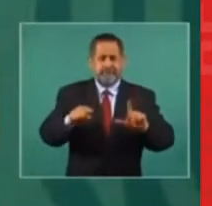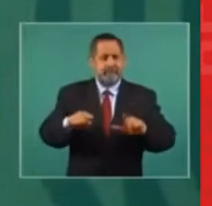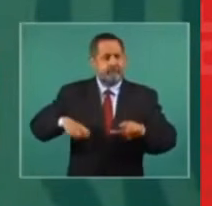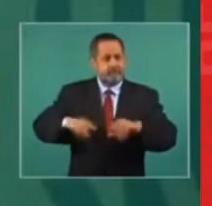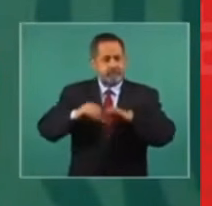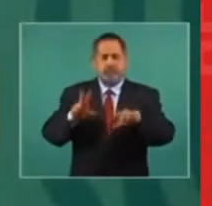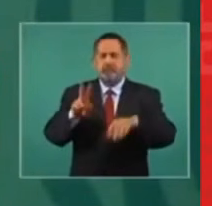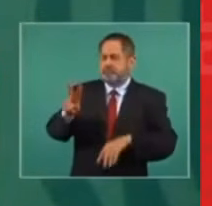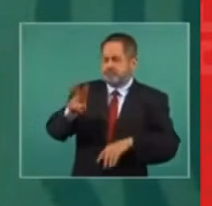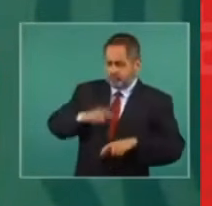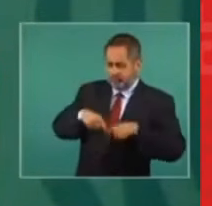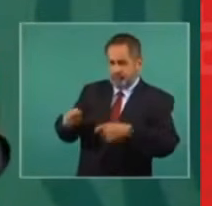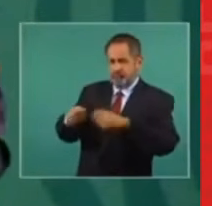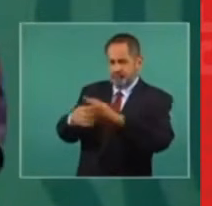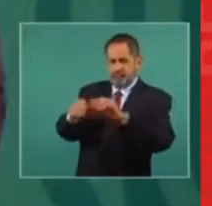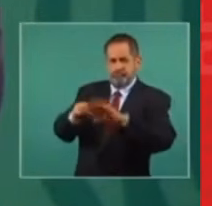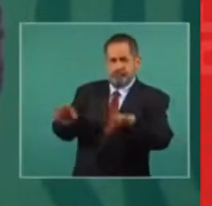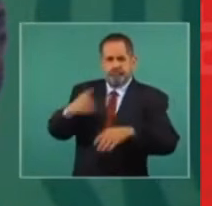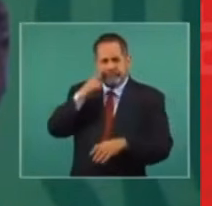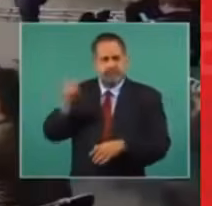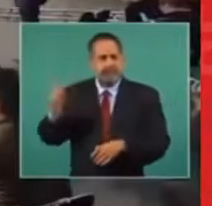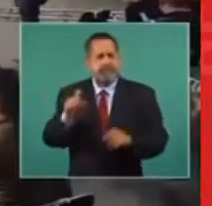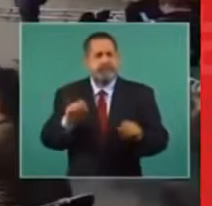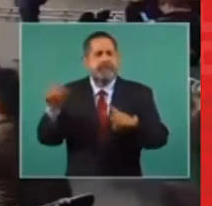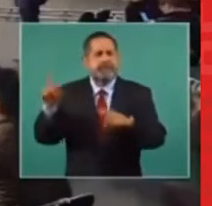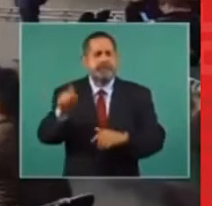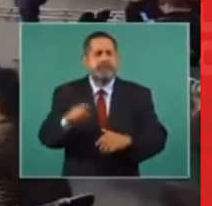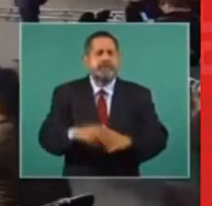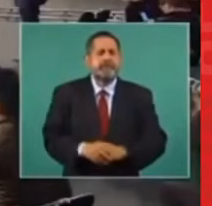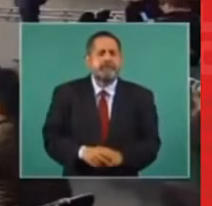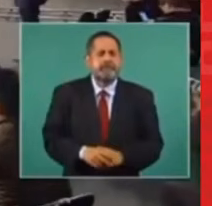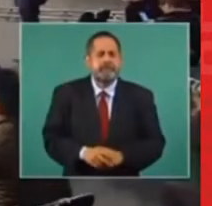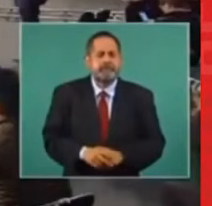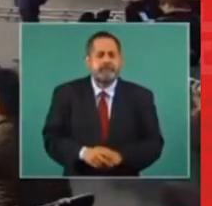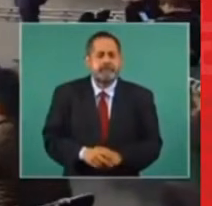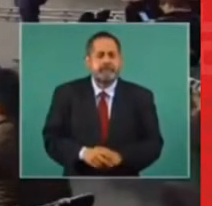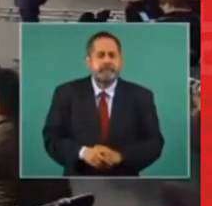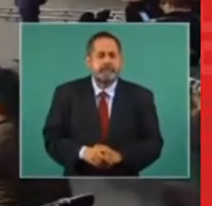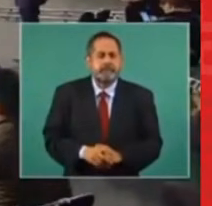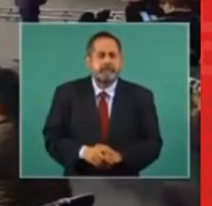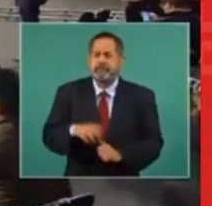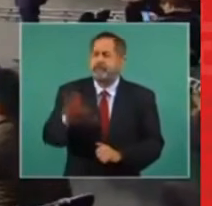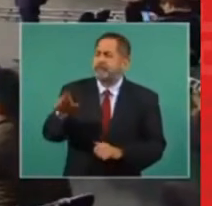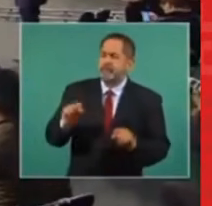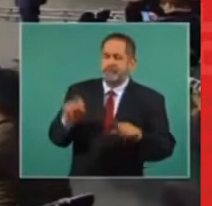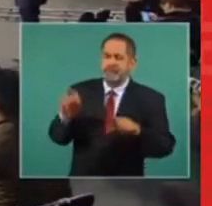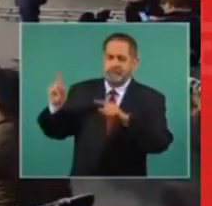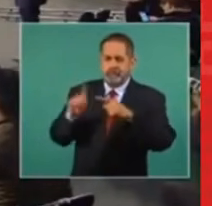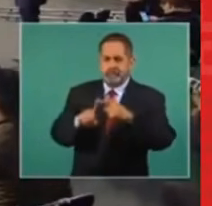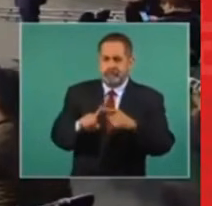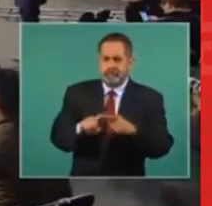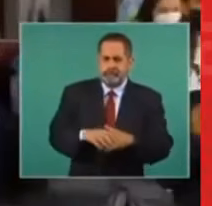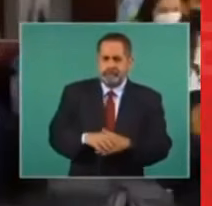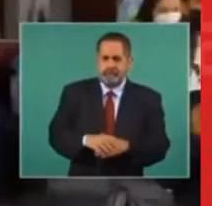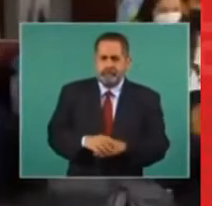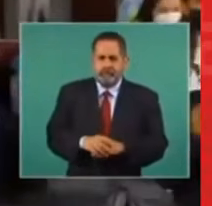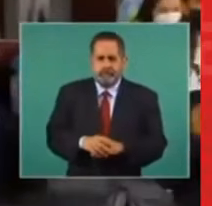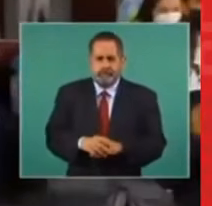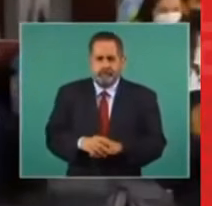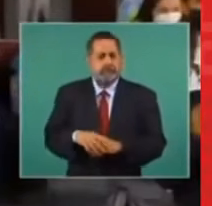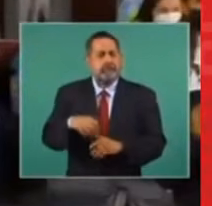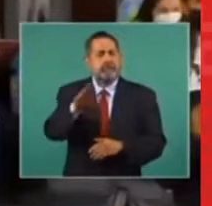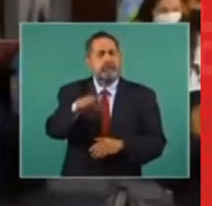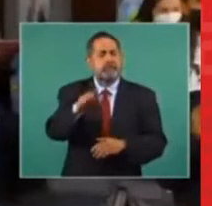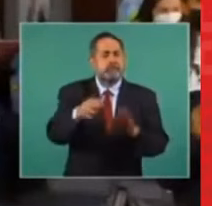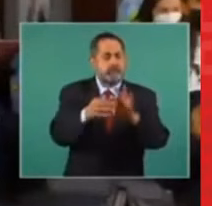con fines, insisto, creo, alejadas totalmente de un objetivo de democracia, de participación, de libertad de expresión. Hoy Jorge Ramos no